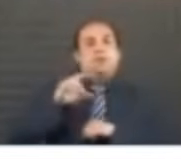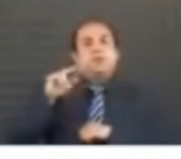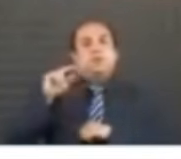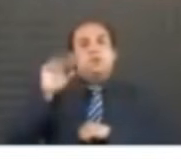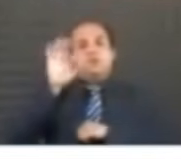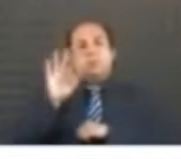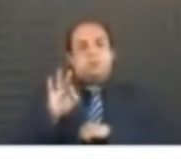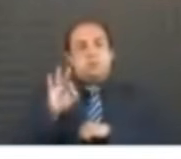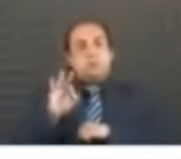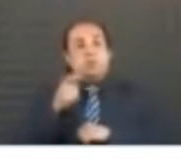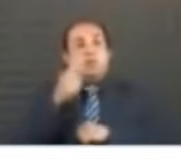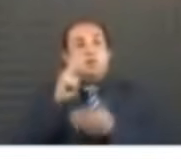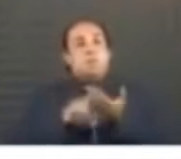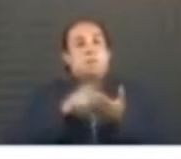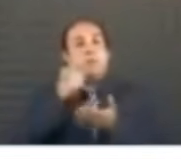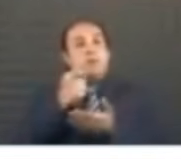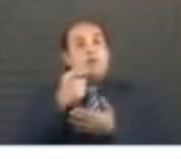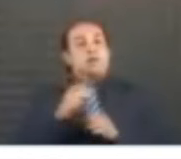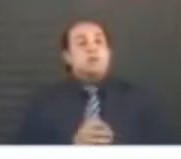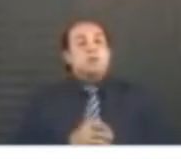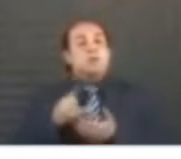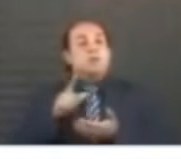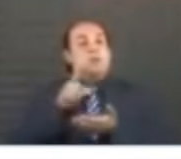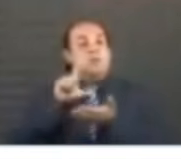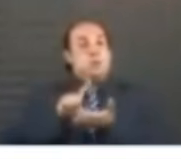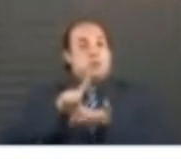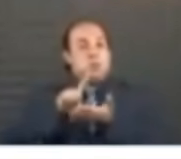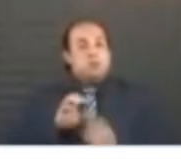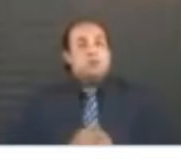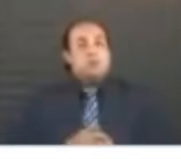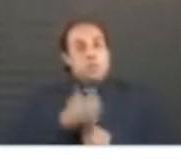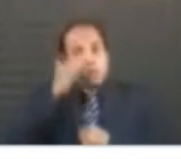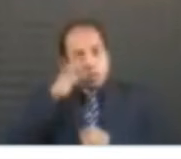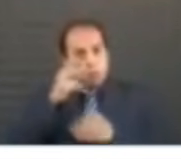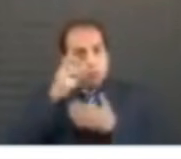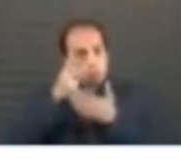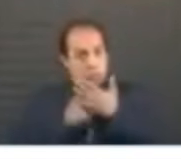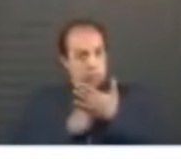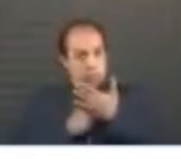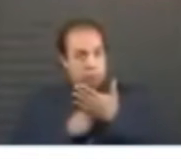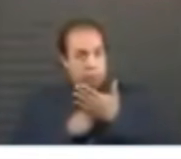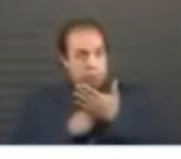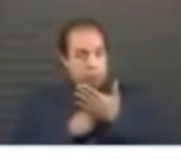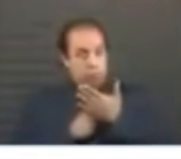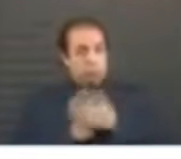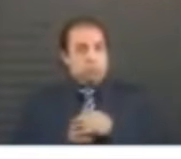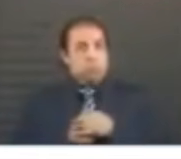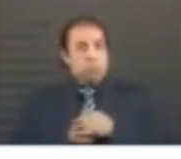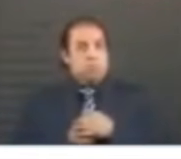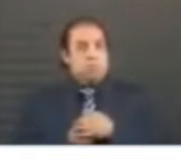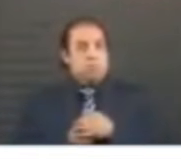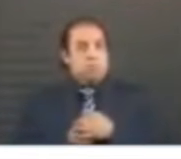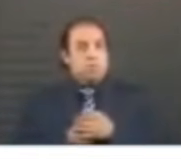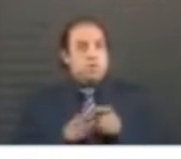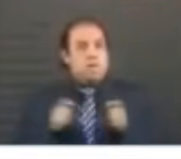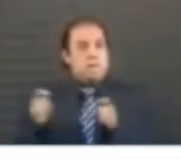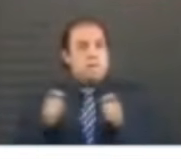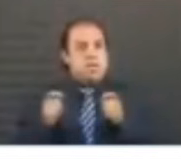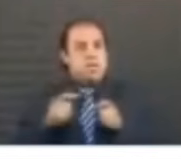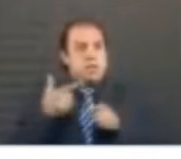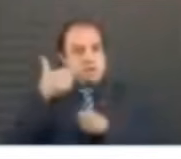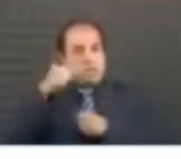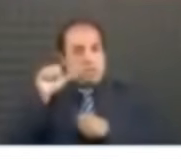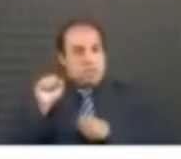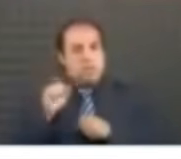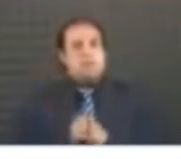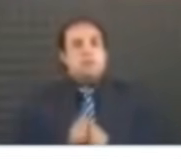en el precio promedio del litro. Sabemos que la logística en el manejo de este hidrocarburo